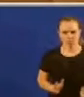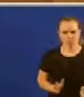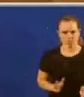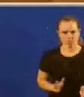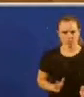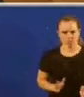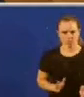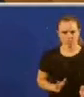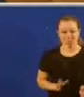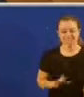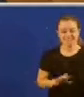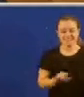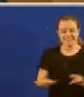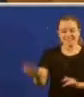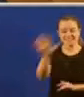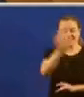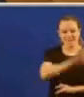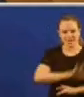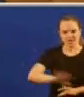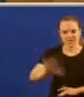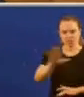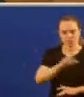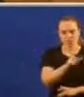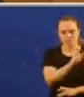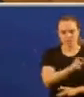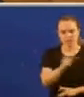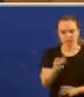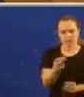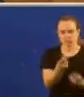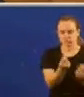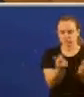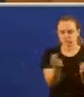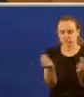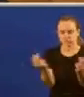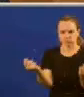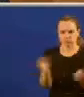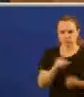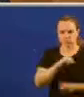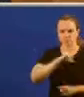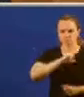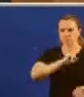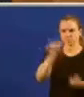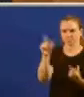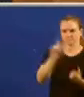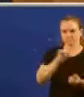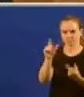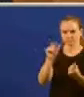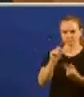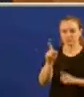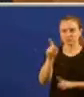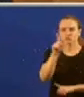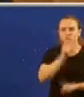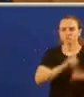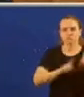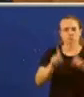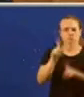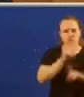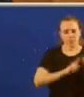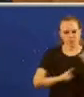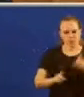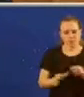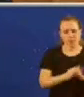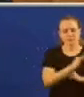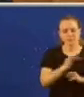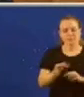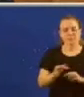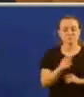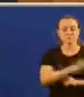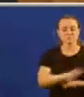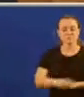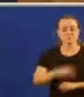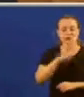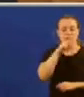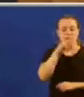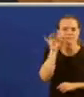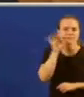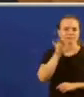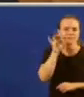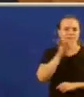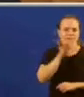está despobuado e temos un problema moi grave coa pérdida de falantes do noso idioma.